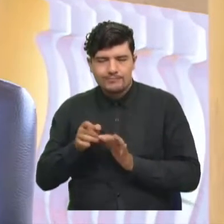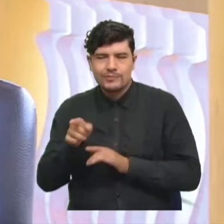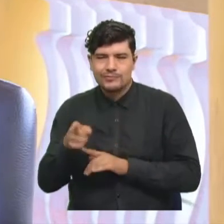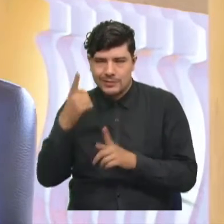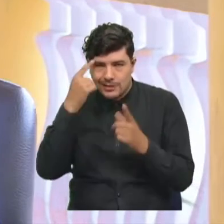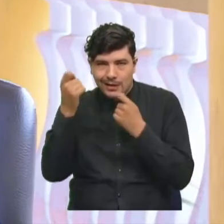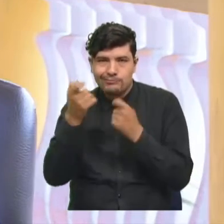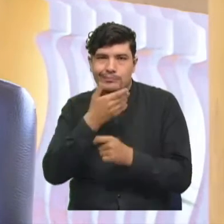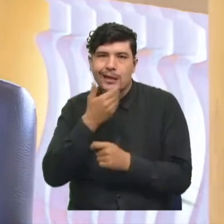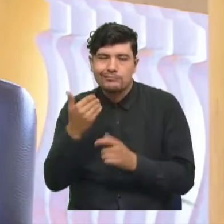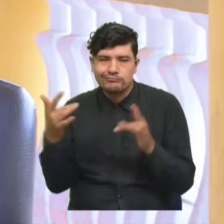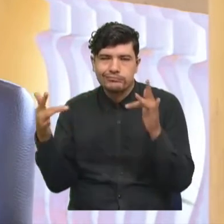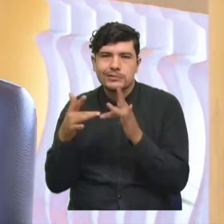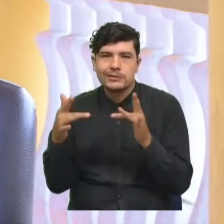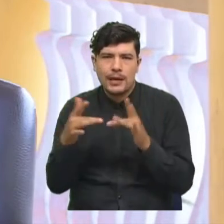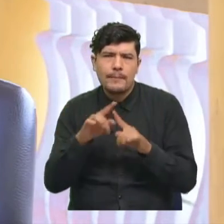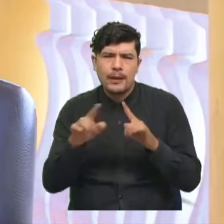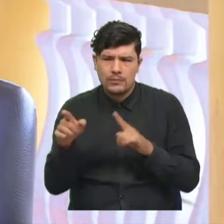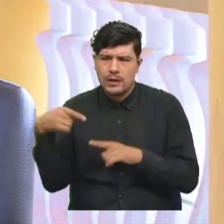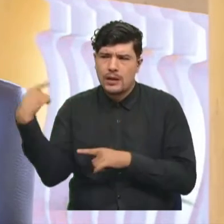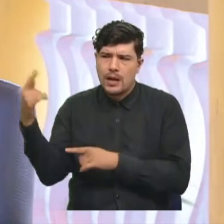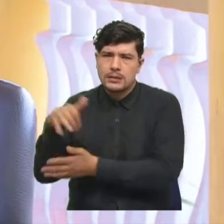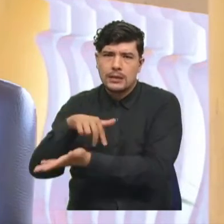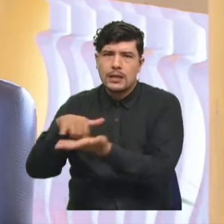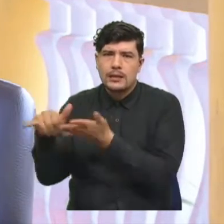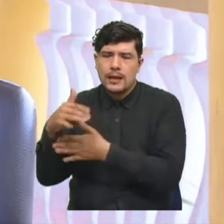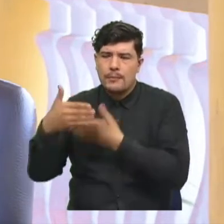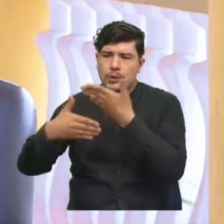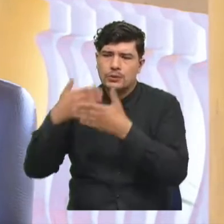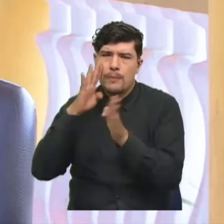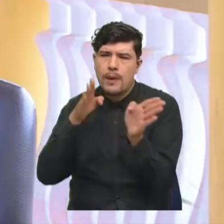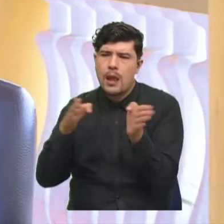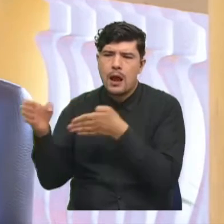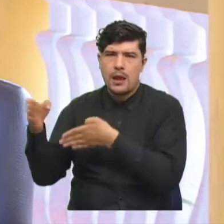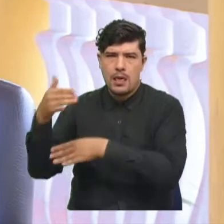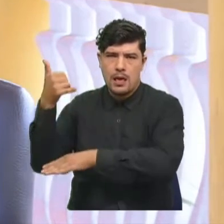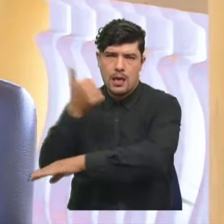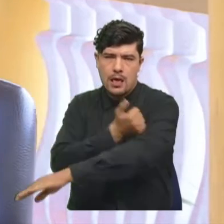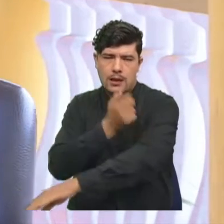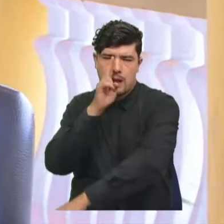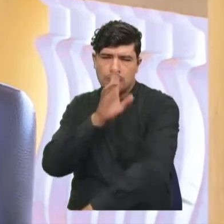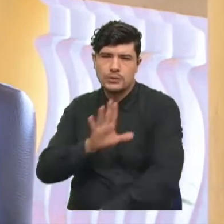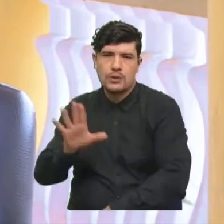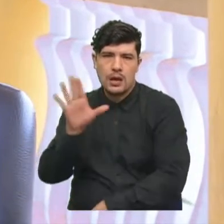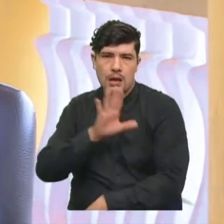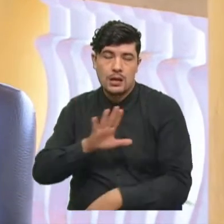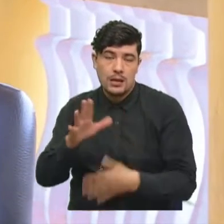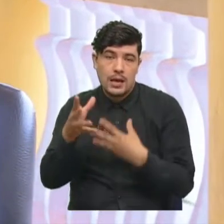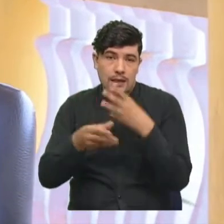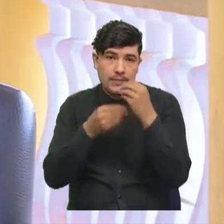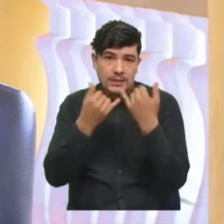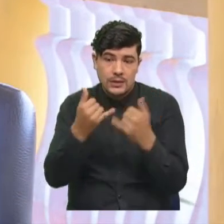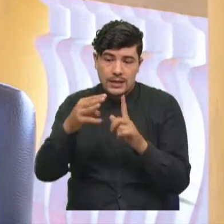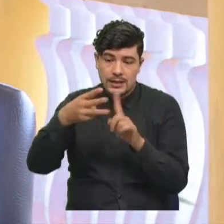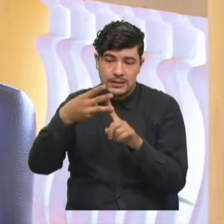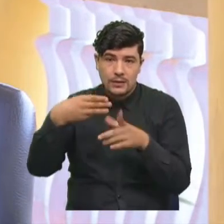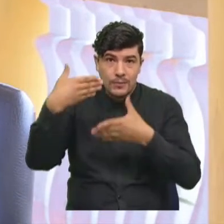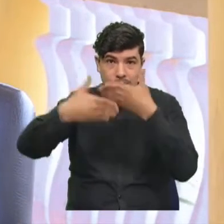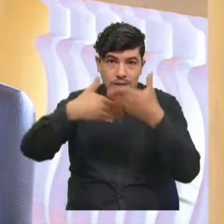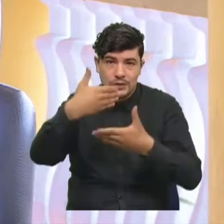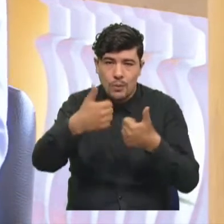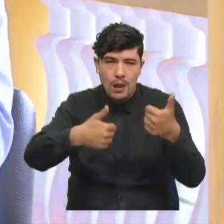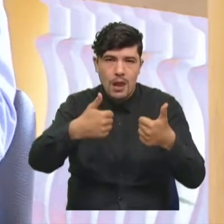vamos avanzando con el plan nacional de vacunación que esperamos que ya también con la tercera fase que son menores de 59 años